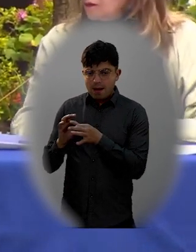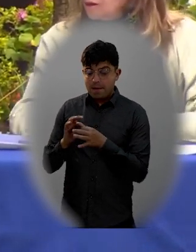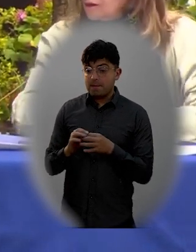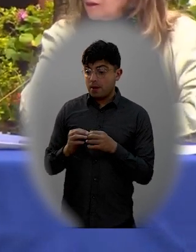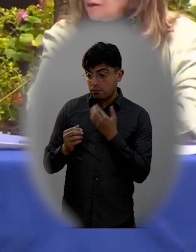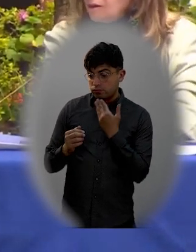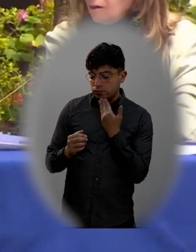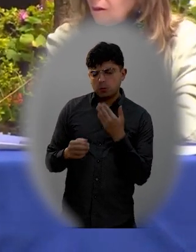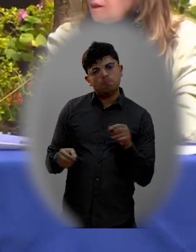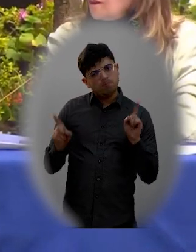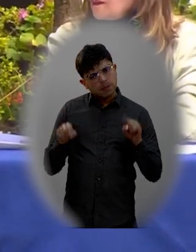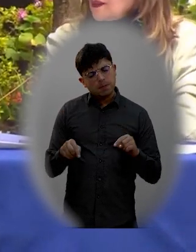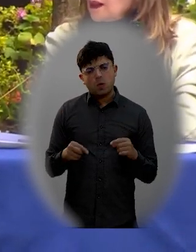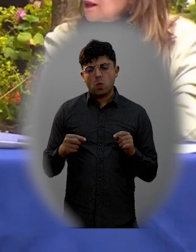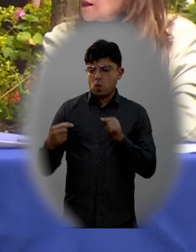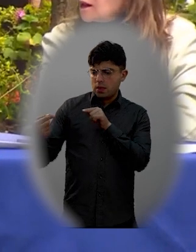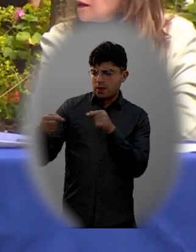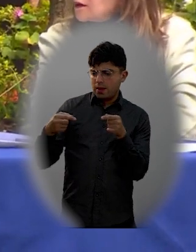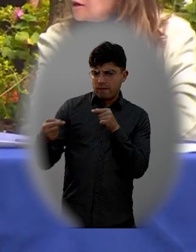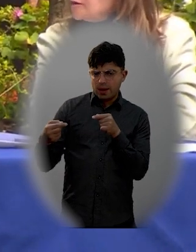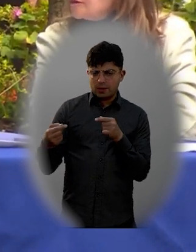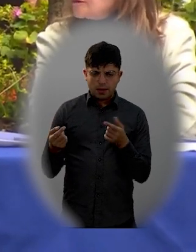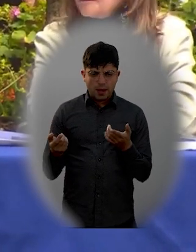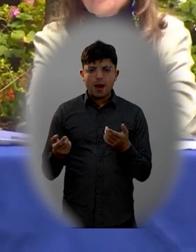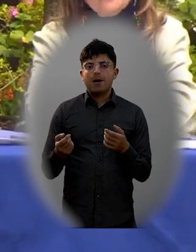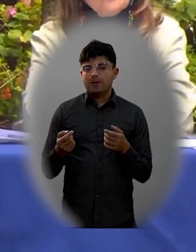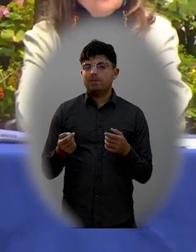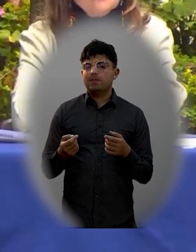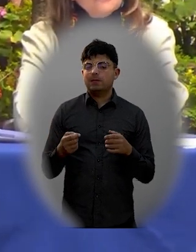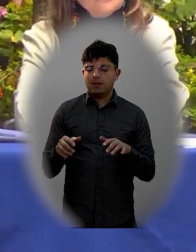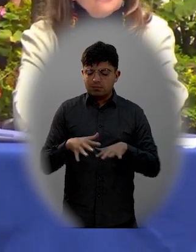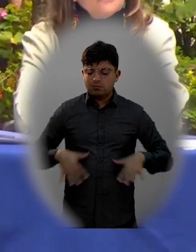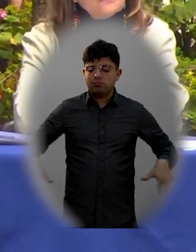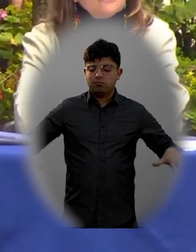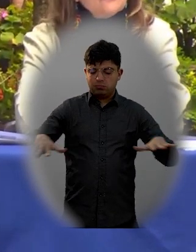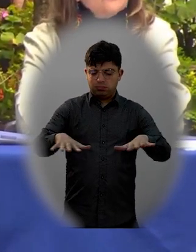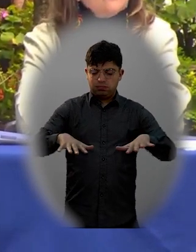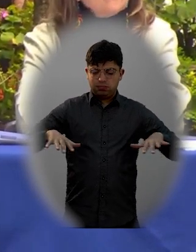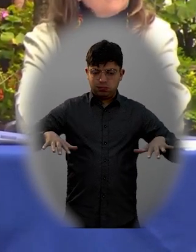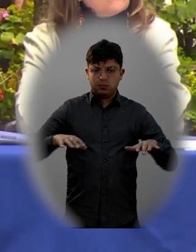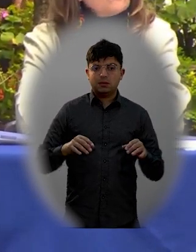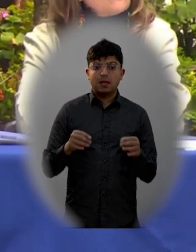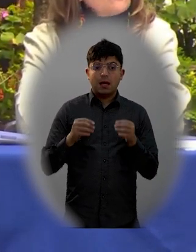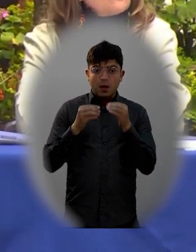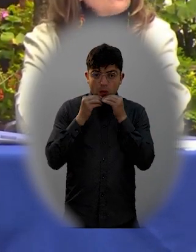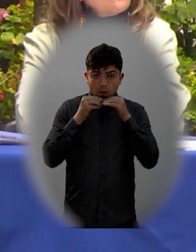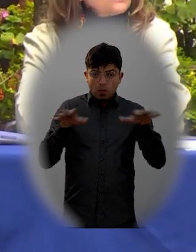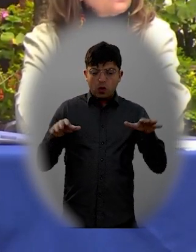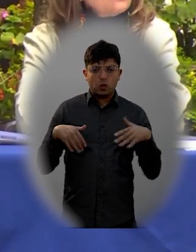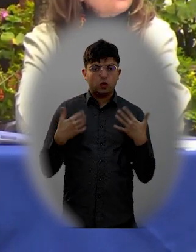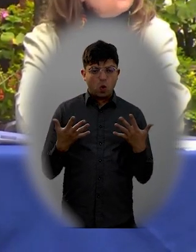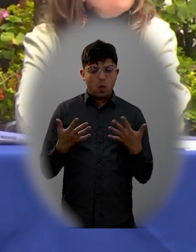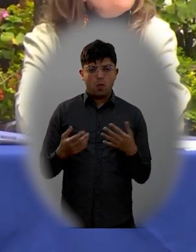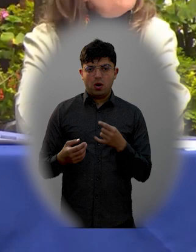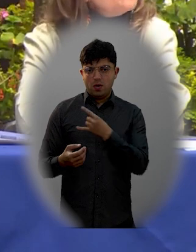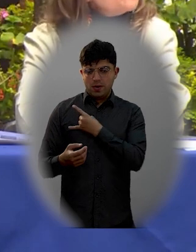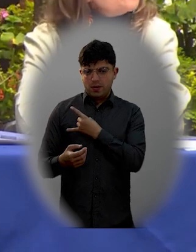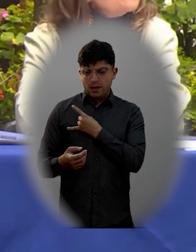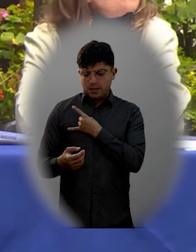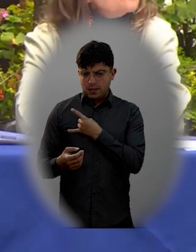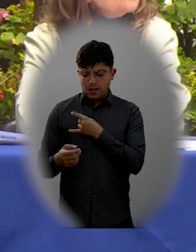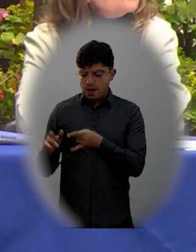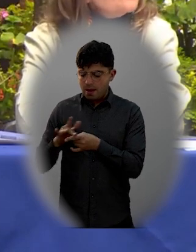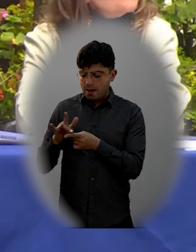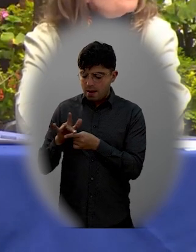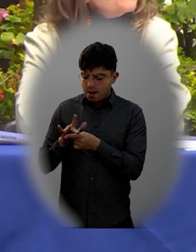Nos ubica también el debate frente a la disputa del escenario público, ¿no? Finalmente, y es cómo habitamos la universidad, entendiendo